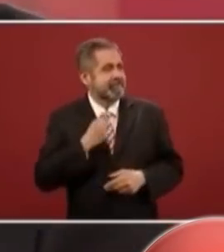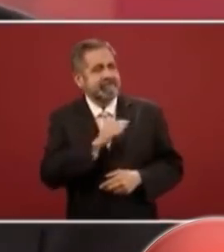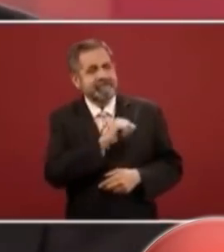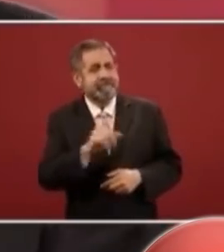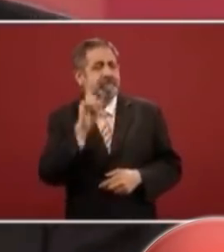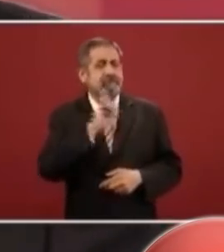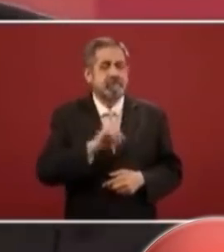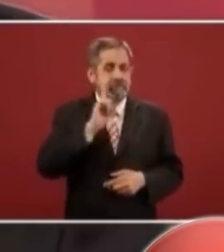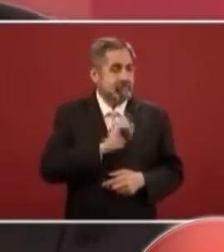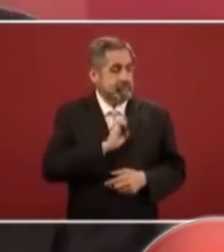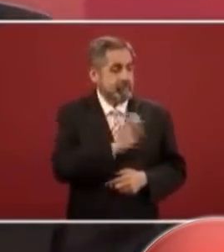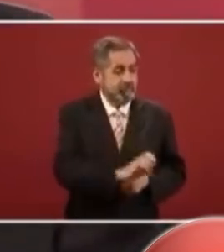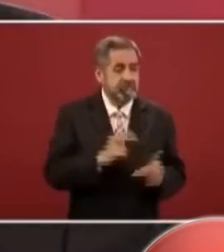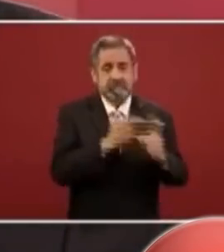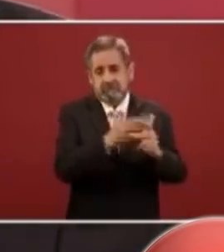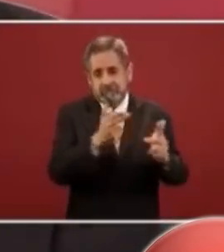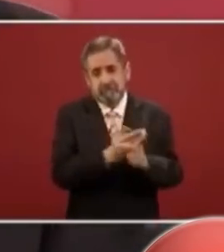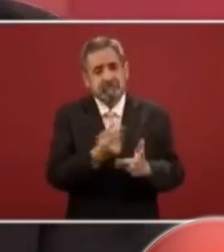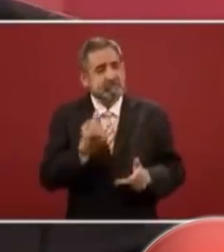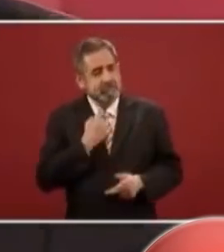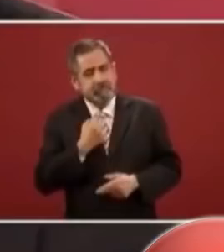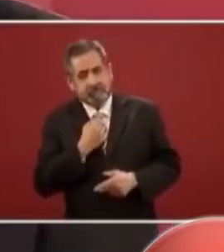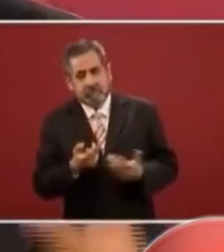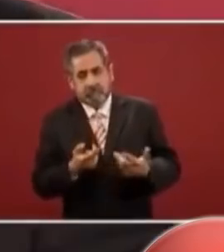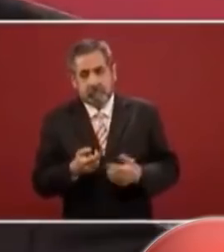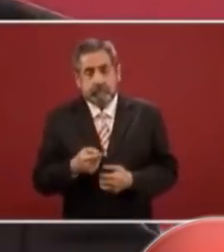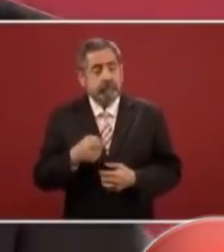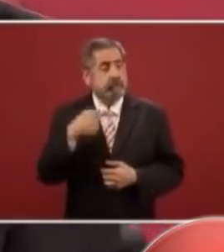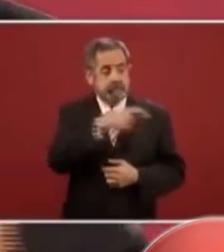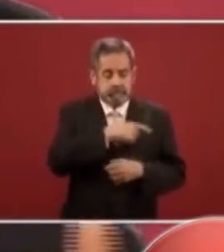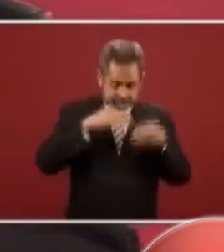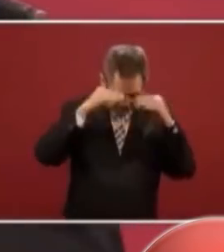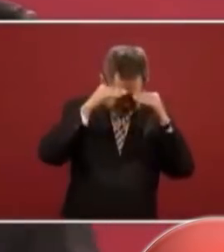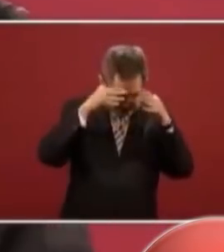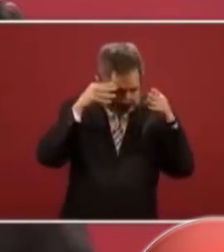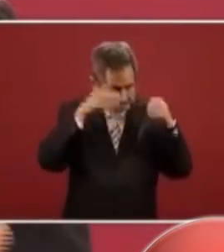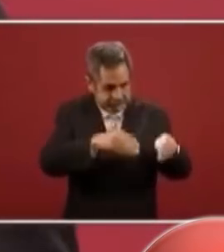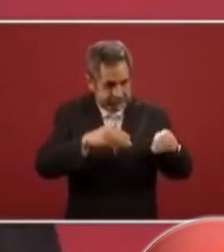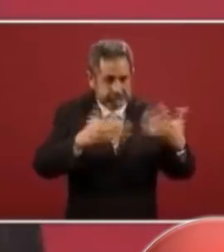Empieza la industria de la maquila, se preocupan nada más